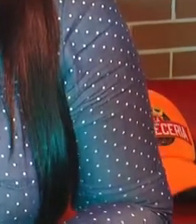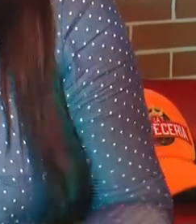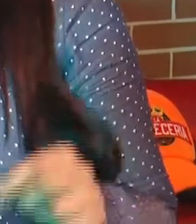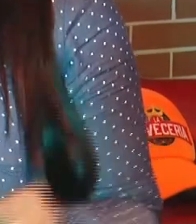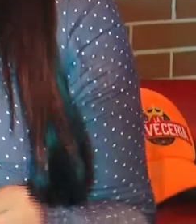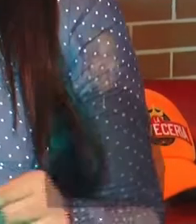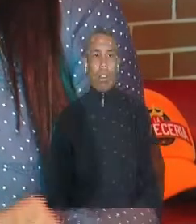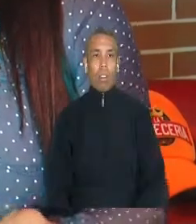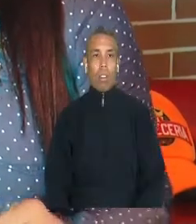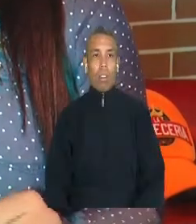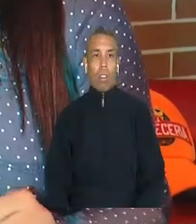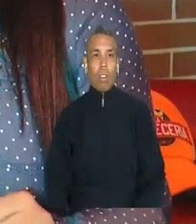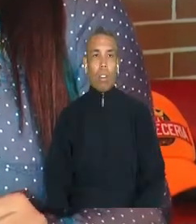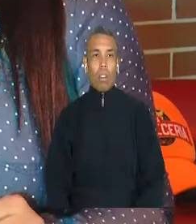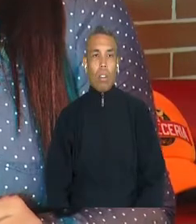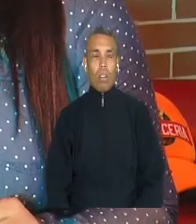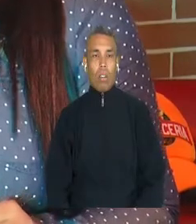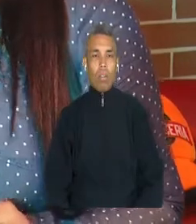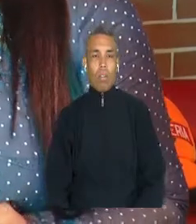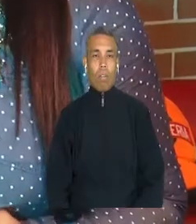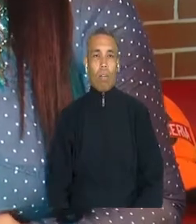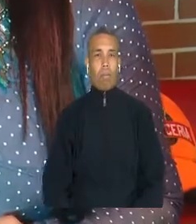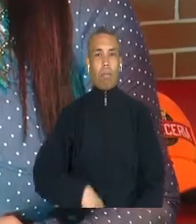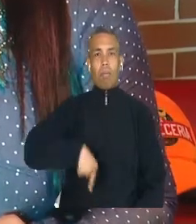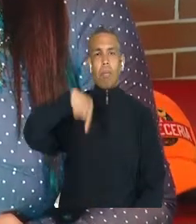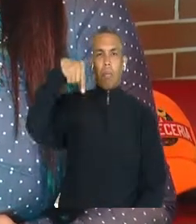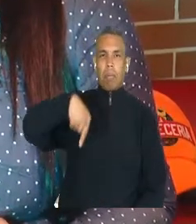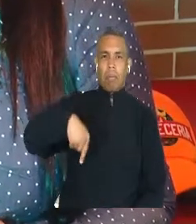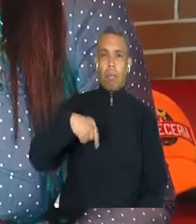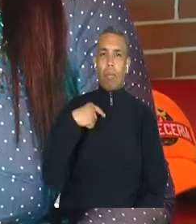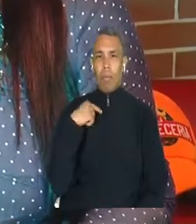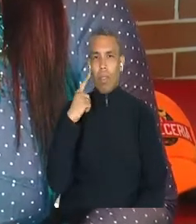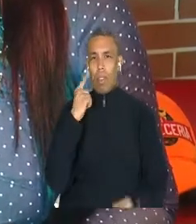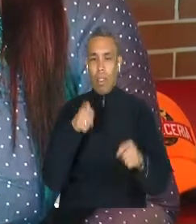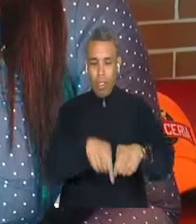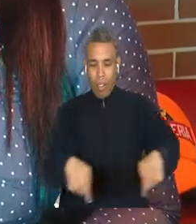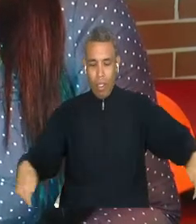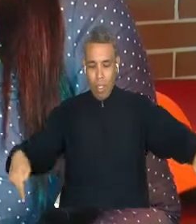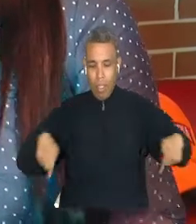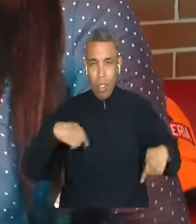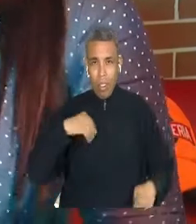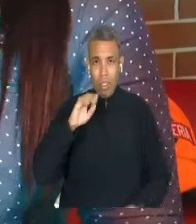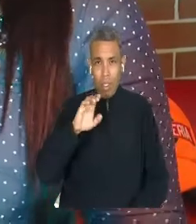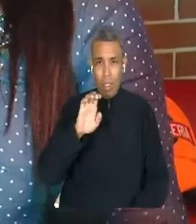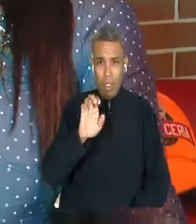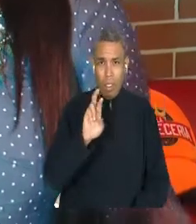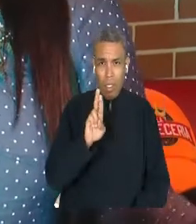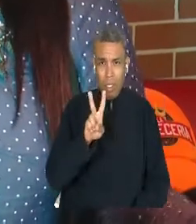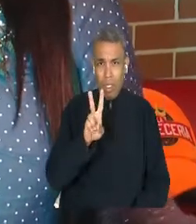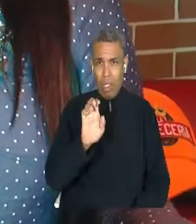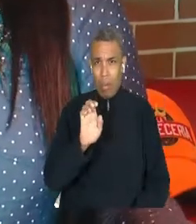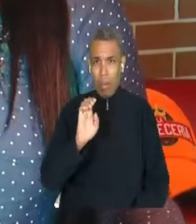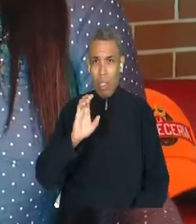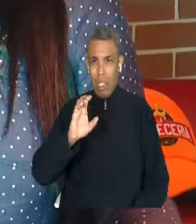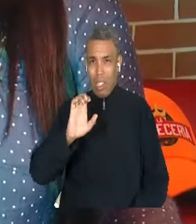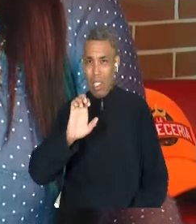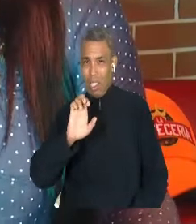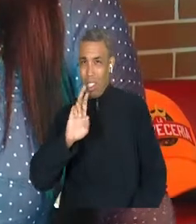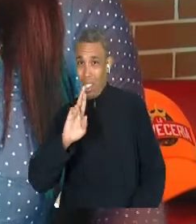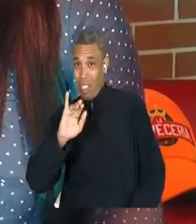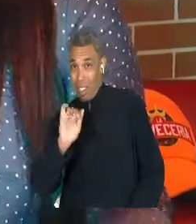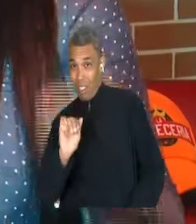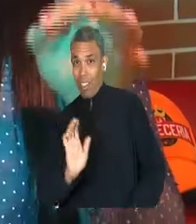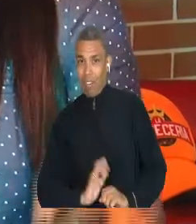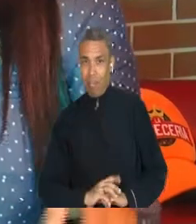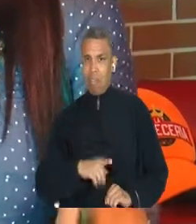los artistas. Hoy se estará presentando Oscar Martínez con su sencillo Contigo, por supuesto complaciendo y